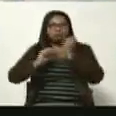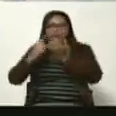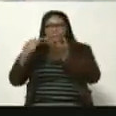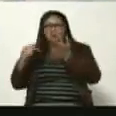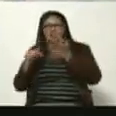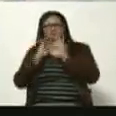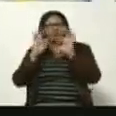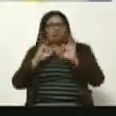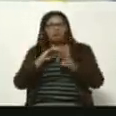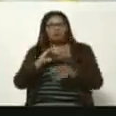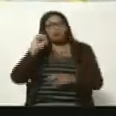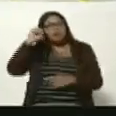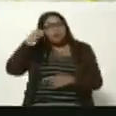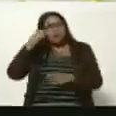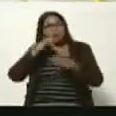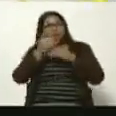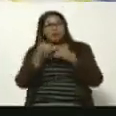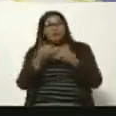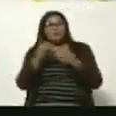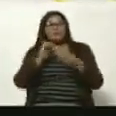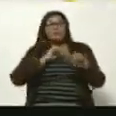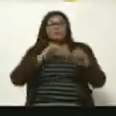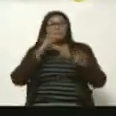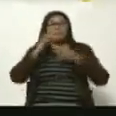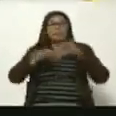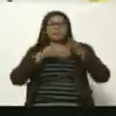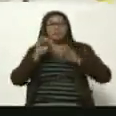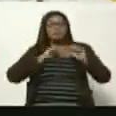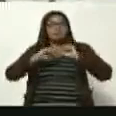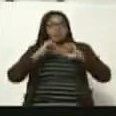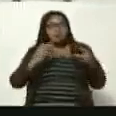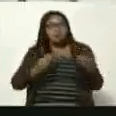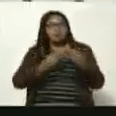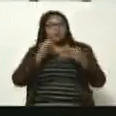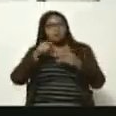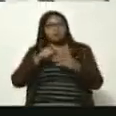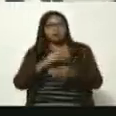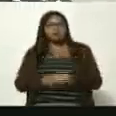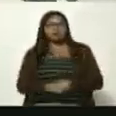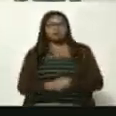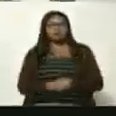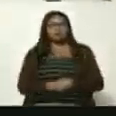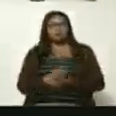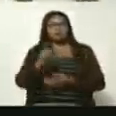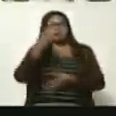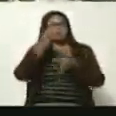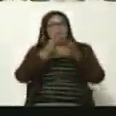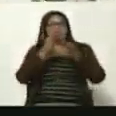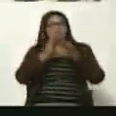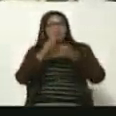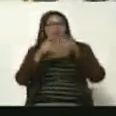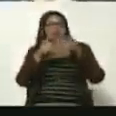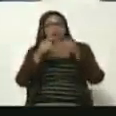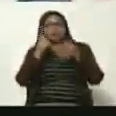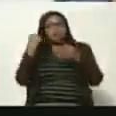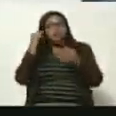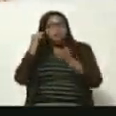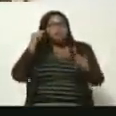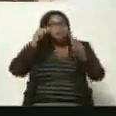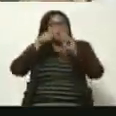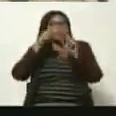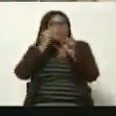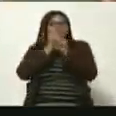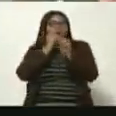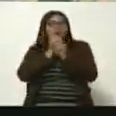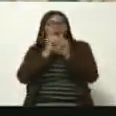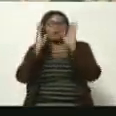otros. Recordemos que el Plan Metro Se Mueve Contigo fue activado por el Ejecutivo Nacional el 1 de septiembre. Tiene como líneas de